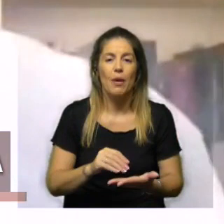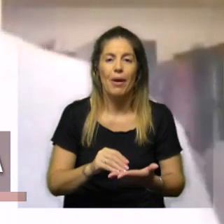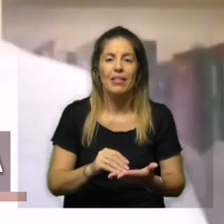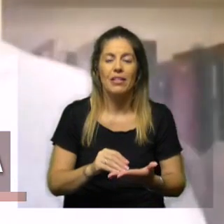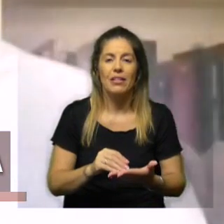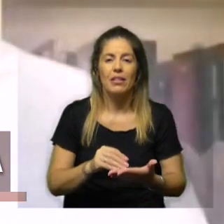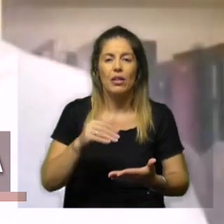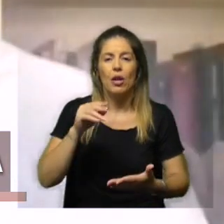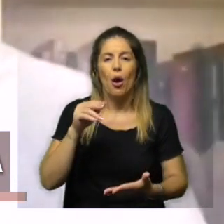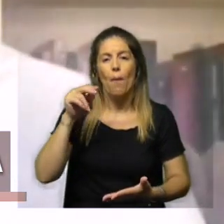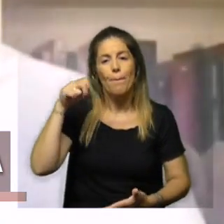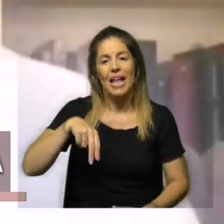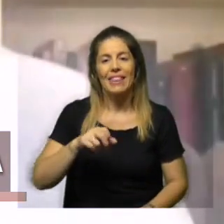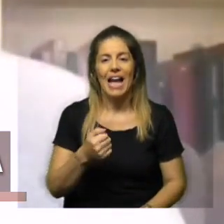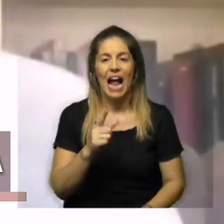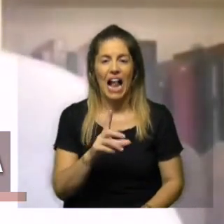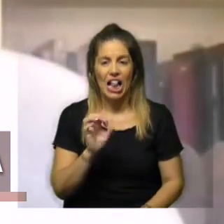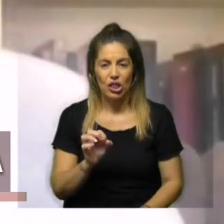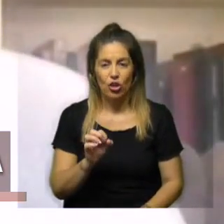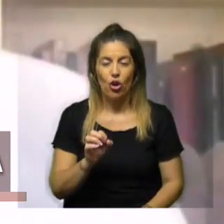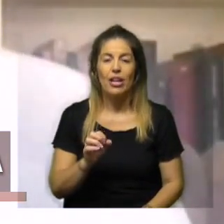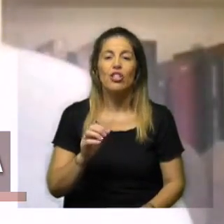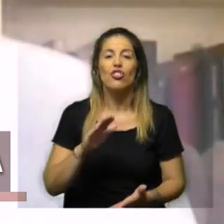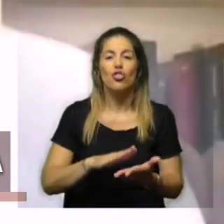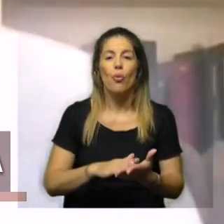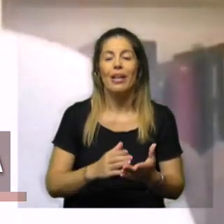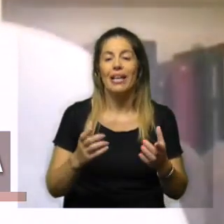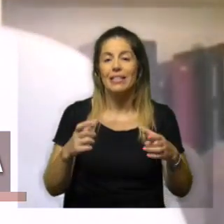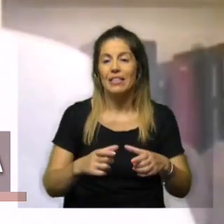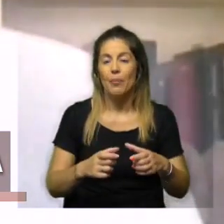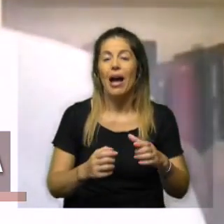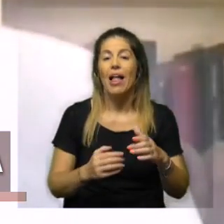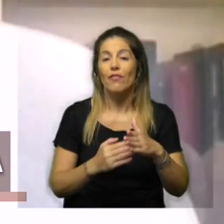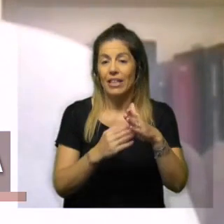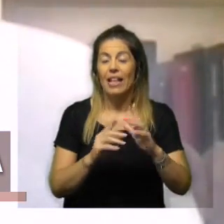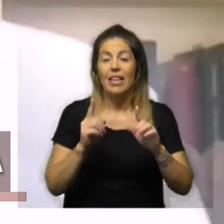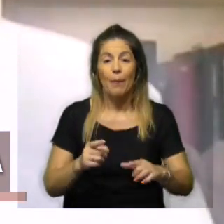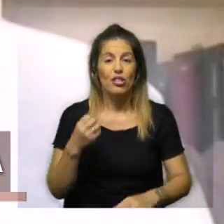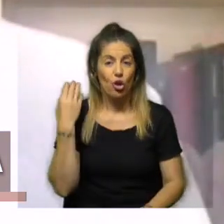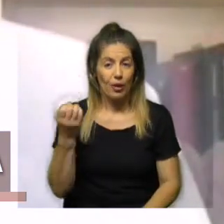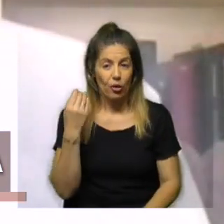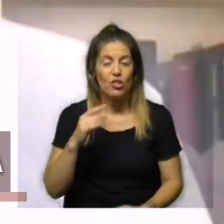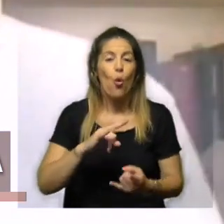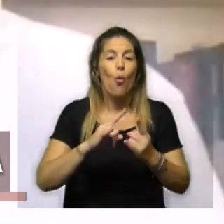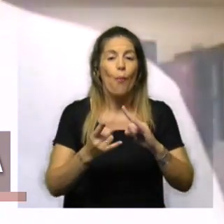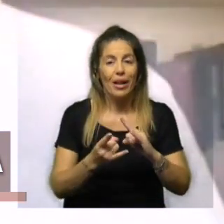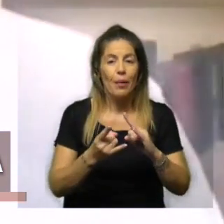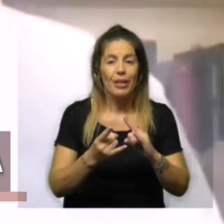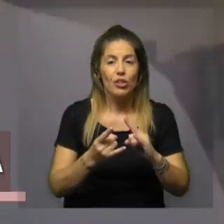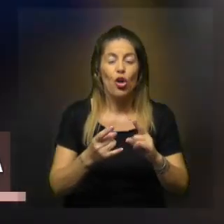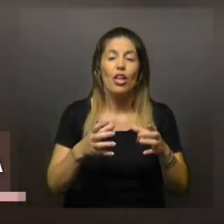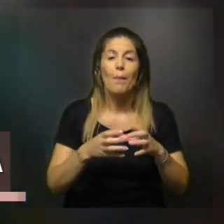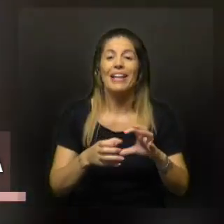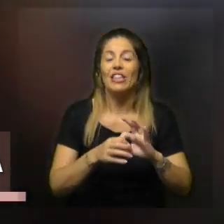Planalto, Presidencia de la República, sobre el Supremo Tribunal Federal, también lo hace sobre el Congreso, un parlamento donde el Partido Liberal,